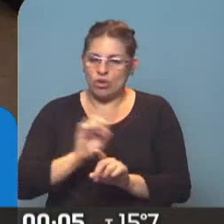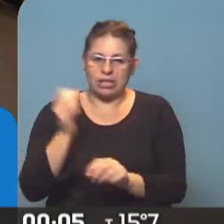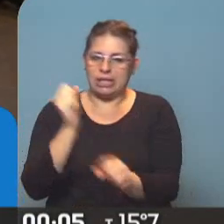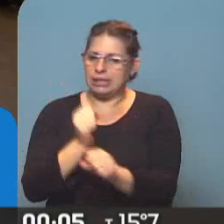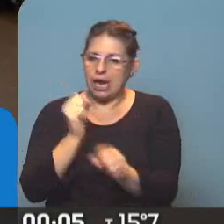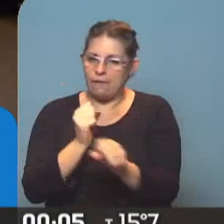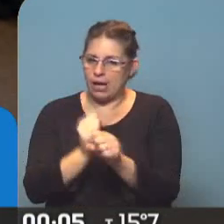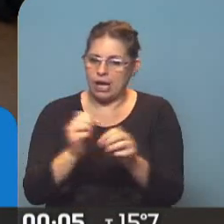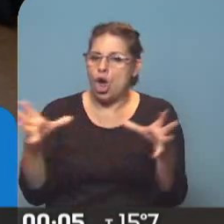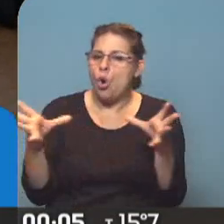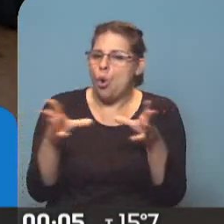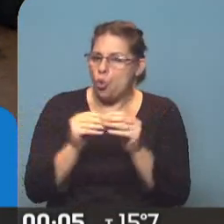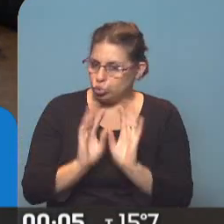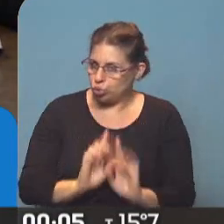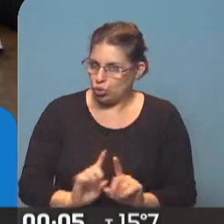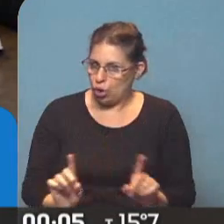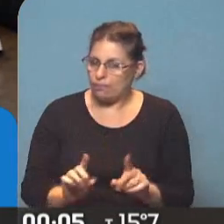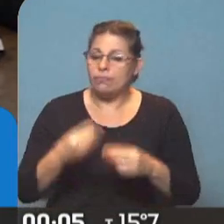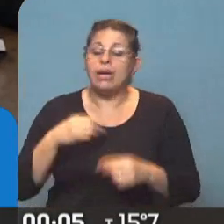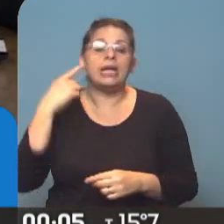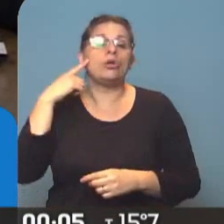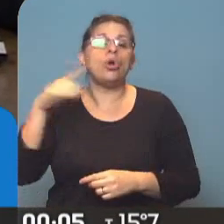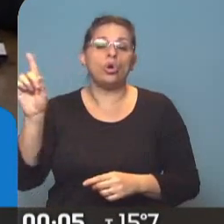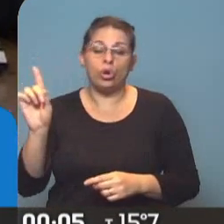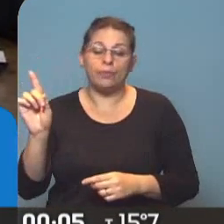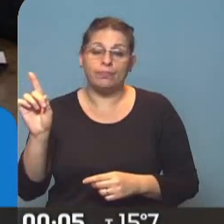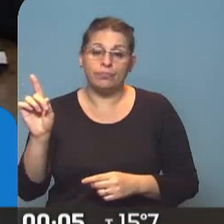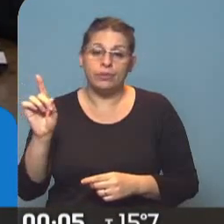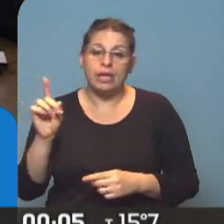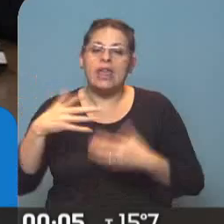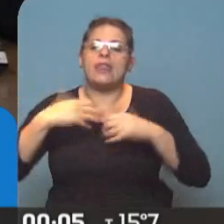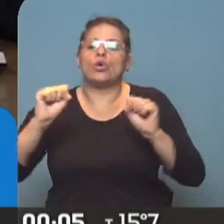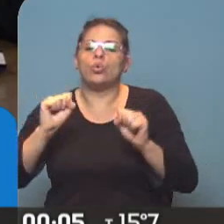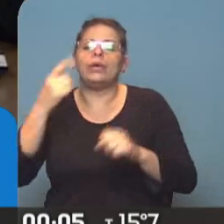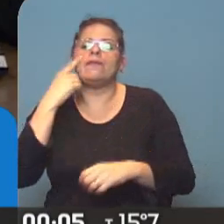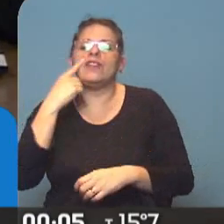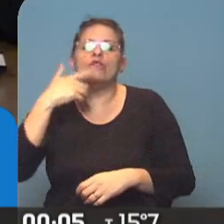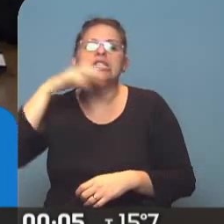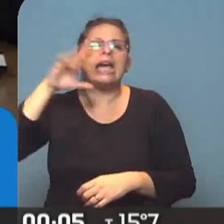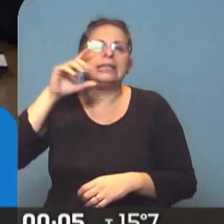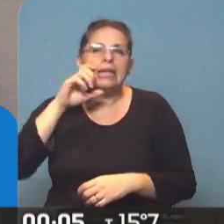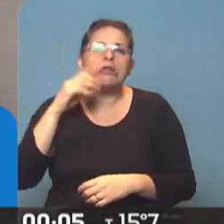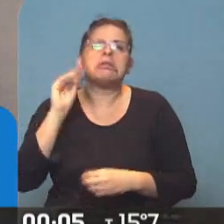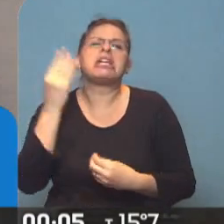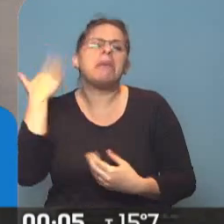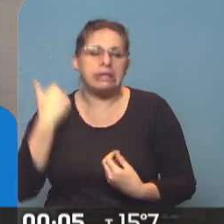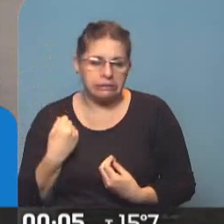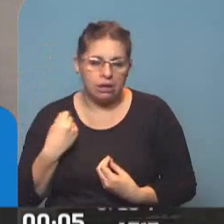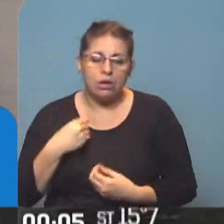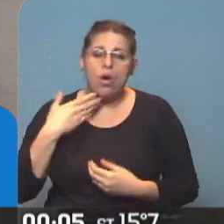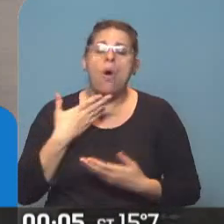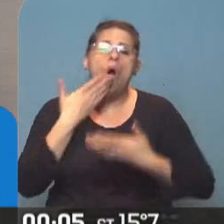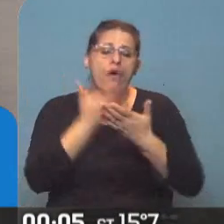trabajar en conjunto para lograr que aparezca Santiago y saber qué fue lo que pasó. Les ofrecimos